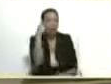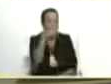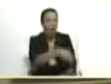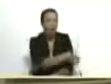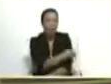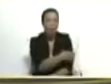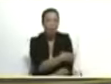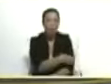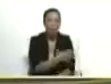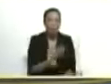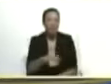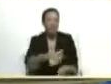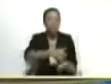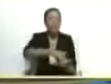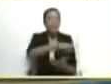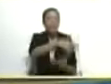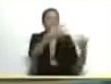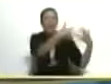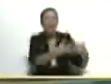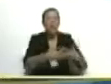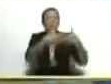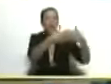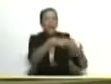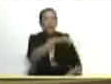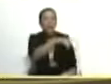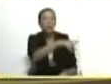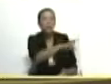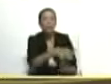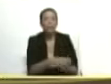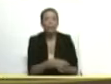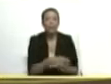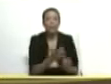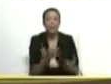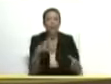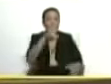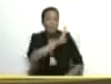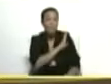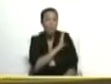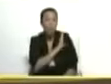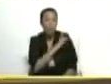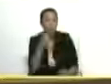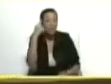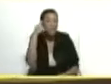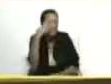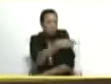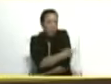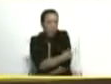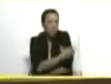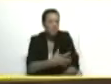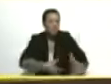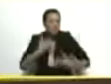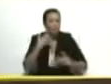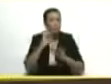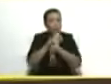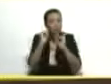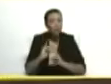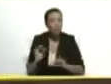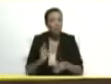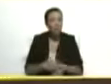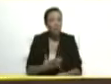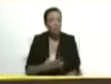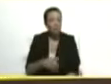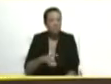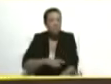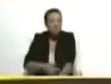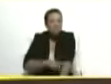ultraderecha mayamera y a la ultraderecha de aquí interna, le arde que nosotros seamos felices